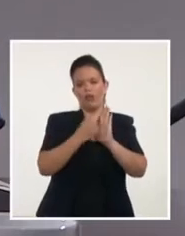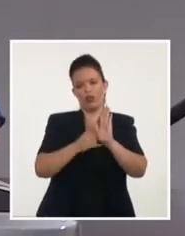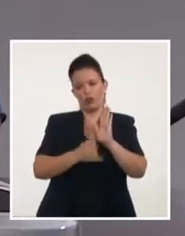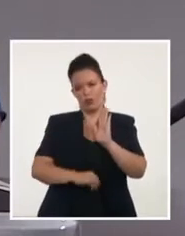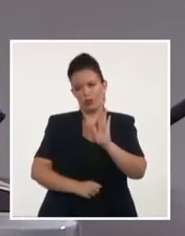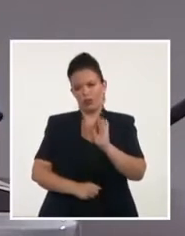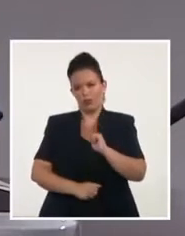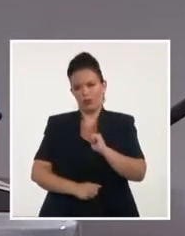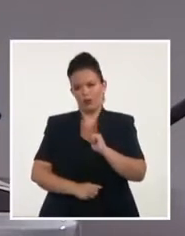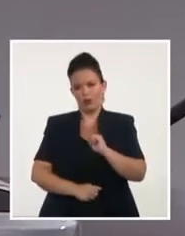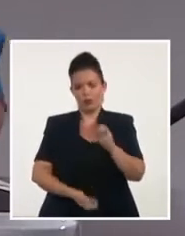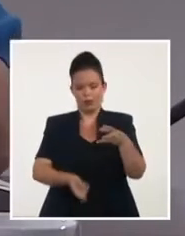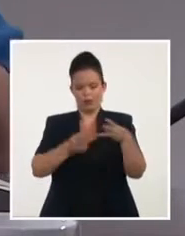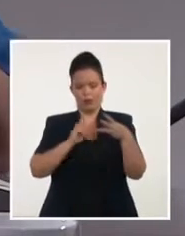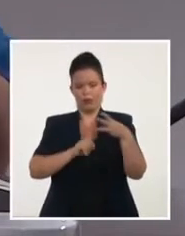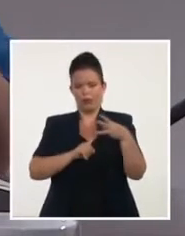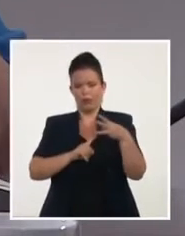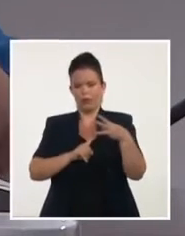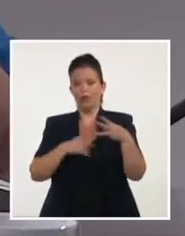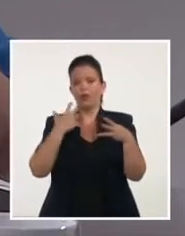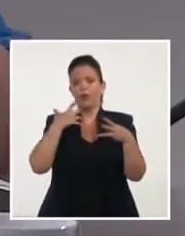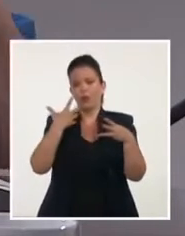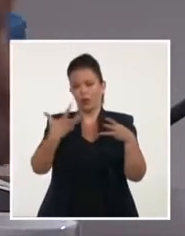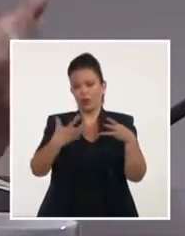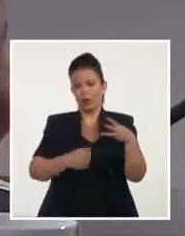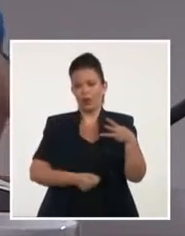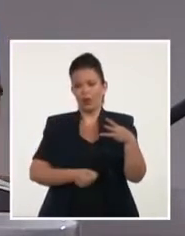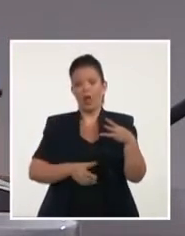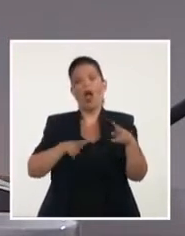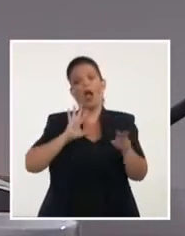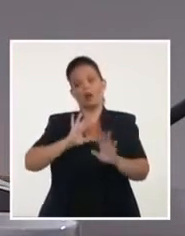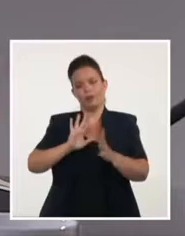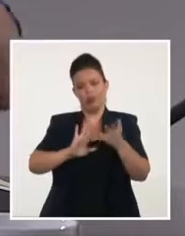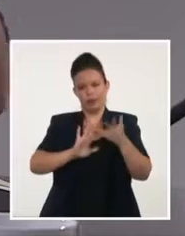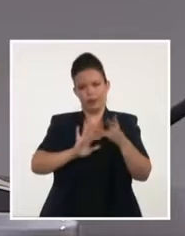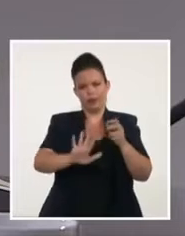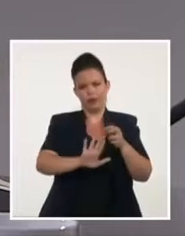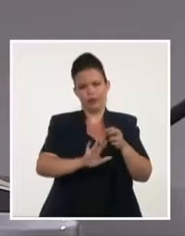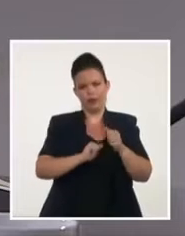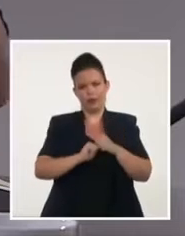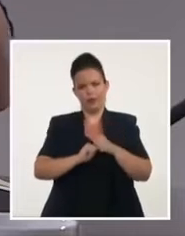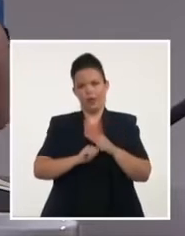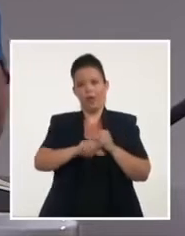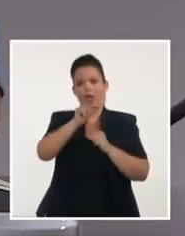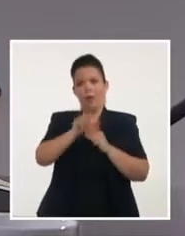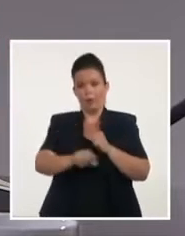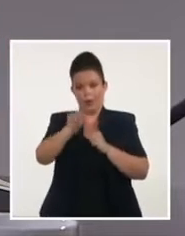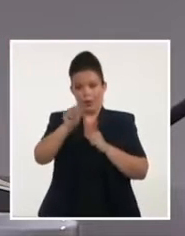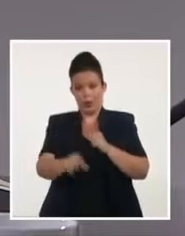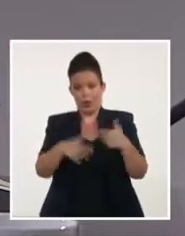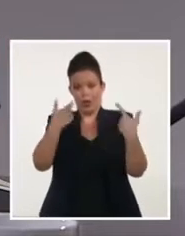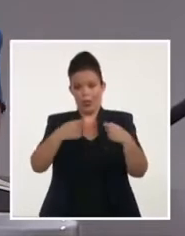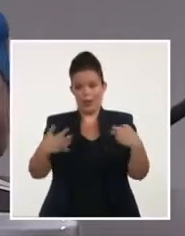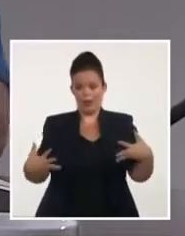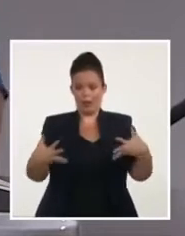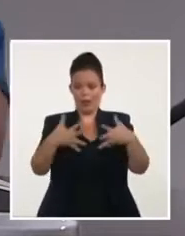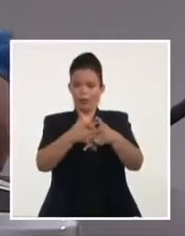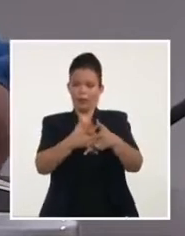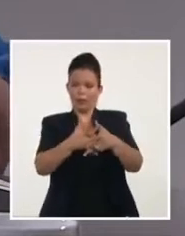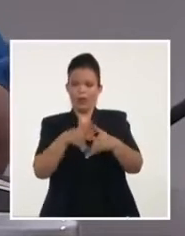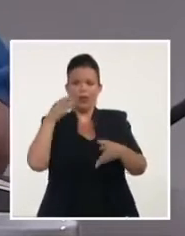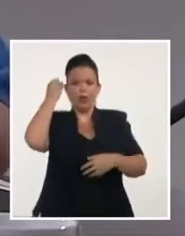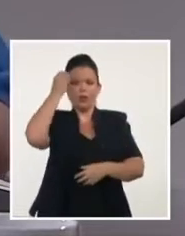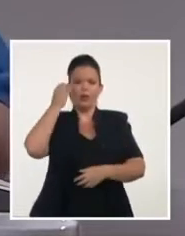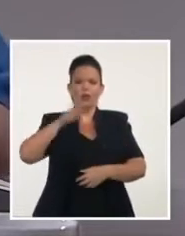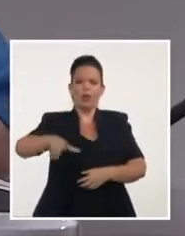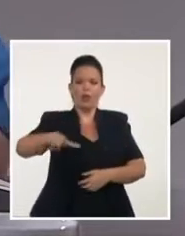elemento importante, igual la otra, los aliados que piensen como nosotros, o sea, como Estados Unidos. La